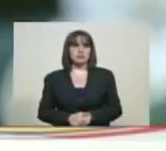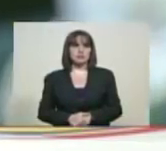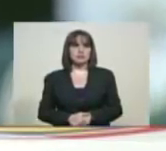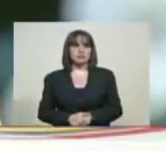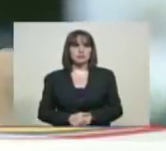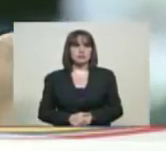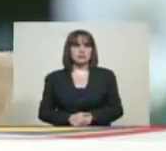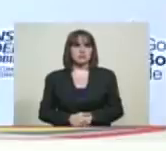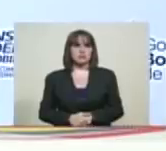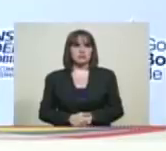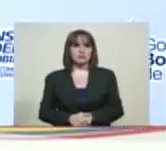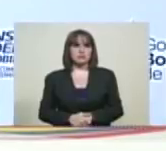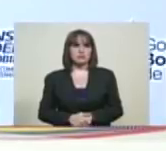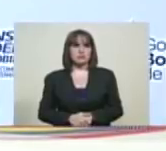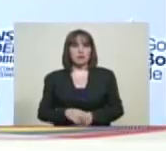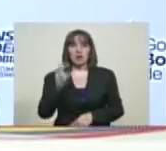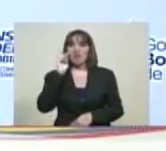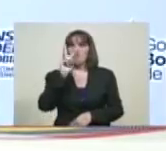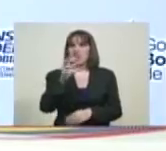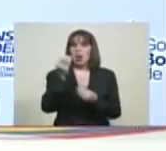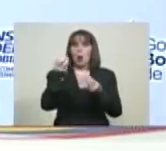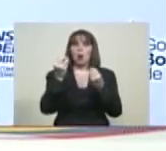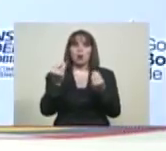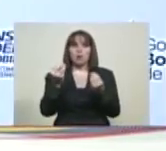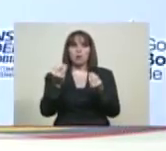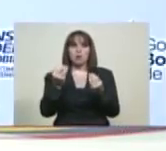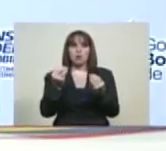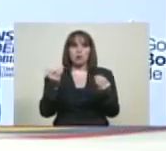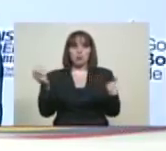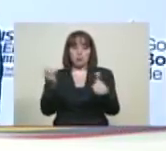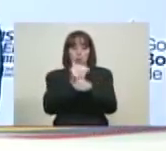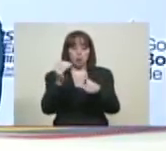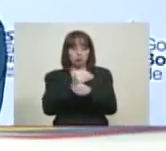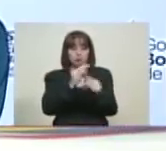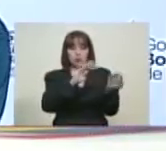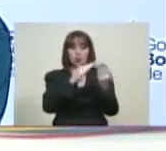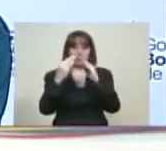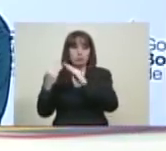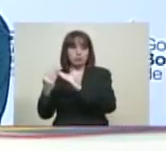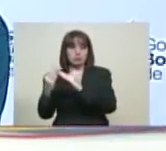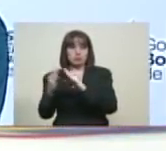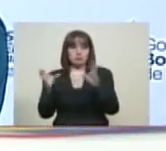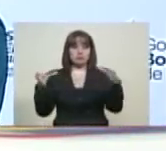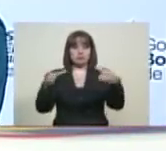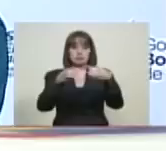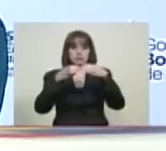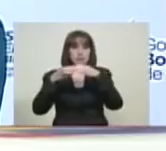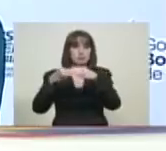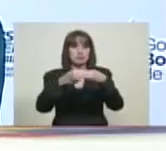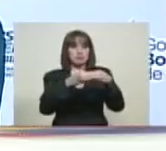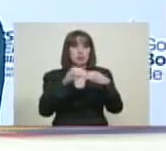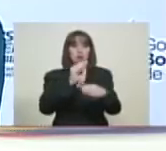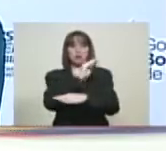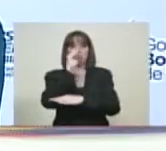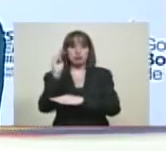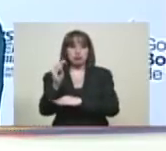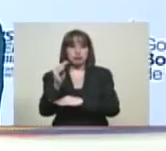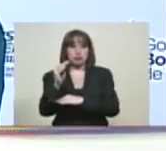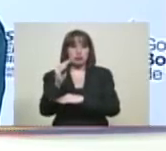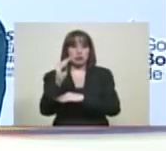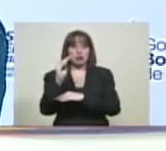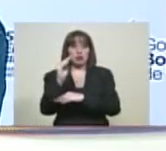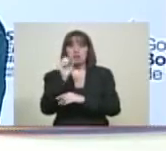para que ustedes vean que vamos a blindar el hogar en la comunidad blindarlo frente a los ataques del viejo